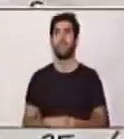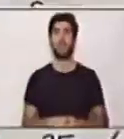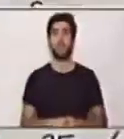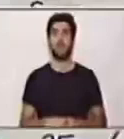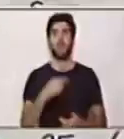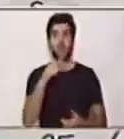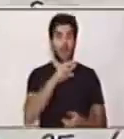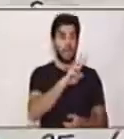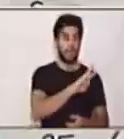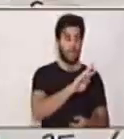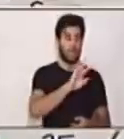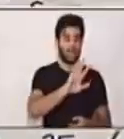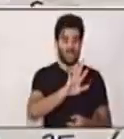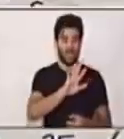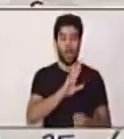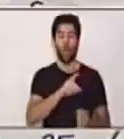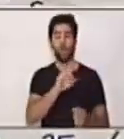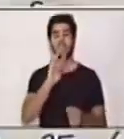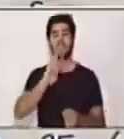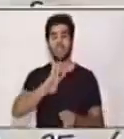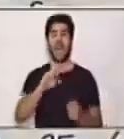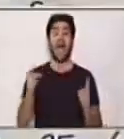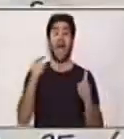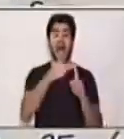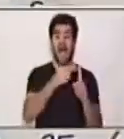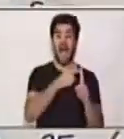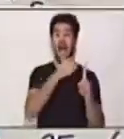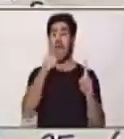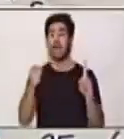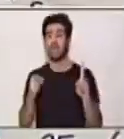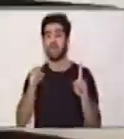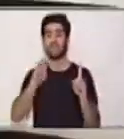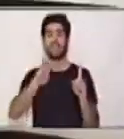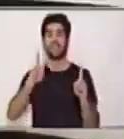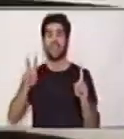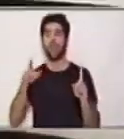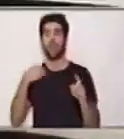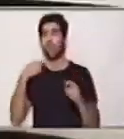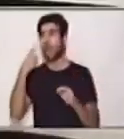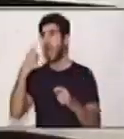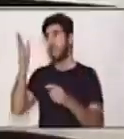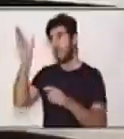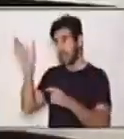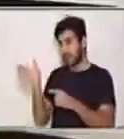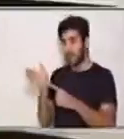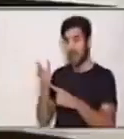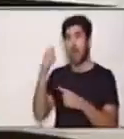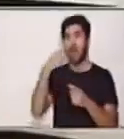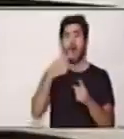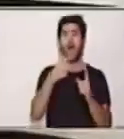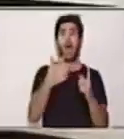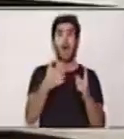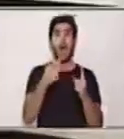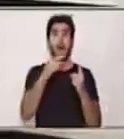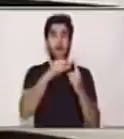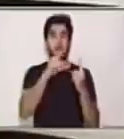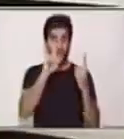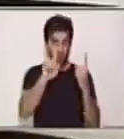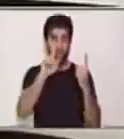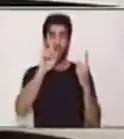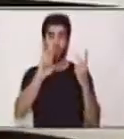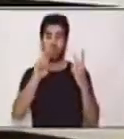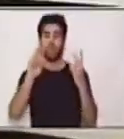Entre 25 y 32, venimos acá los datos que nos dieron de horas de trabajo y tenemos